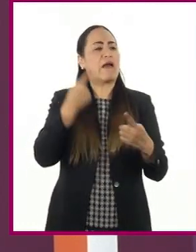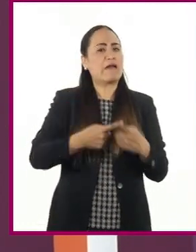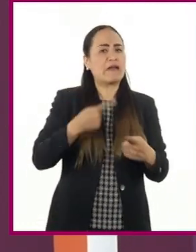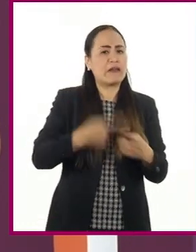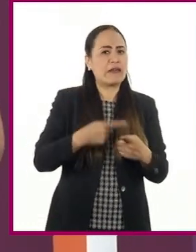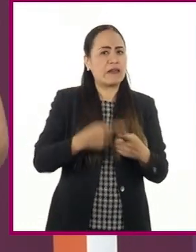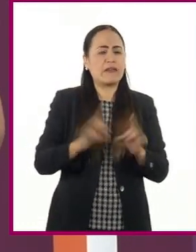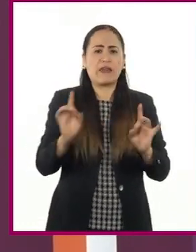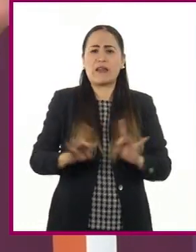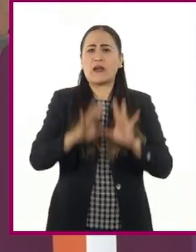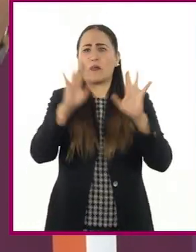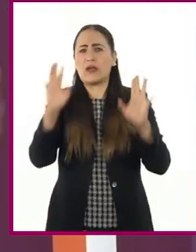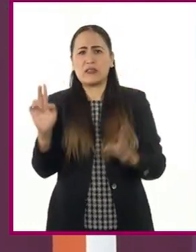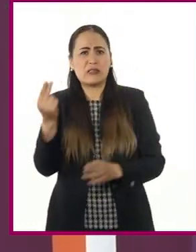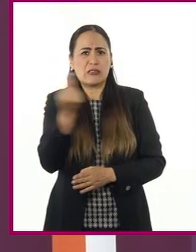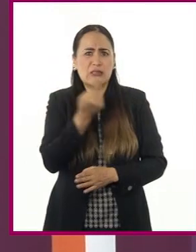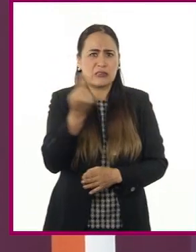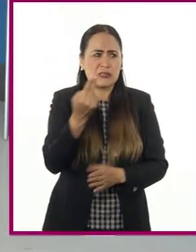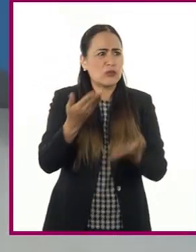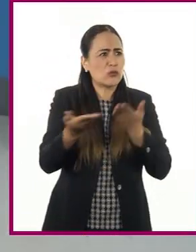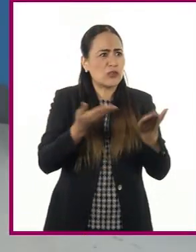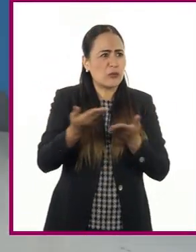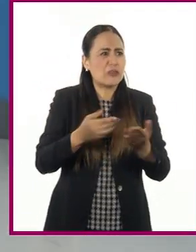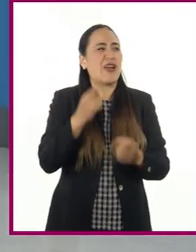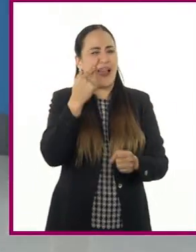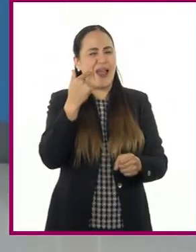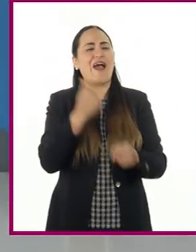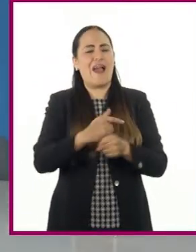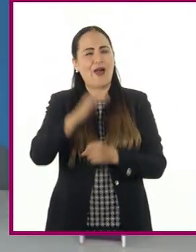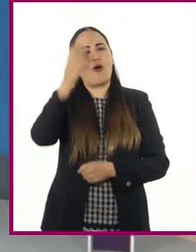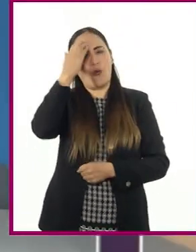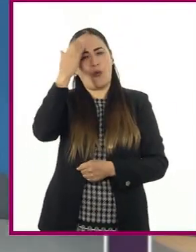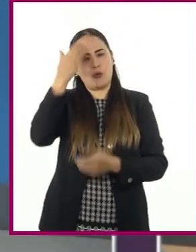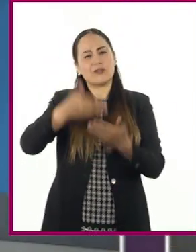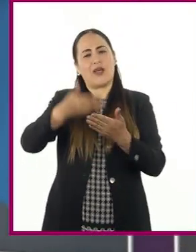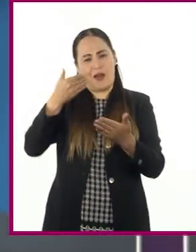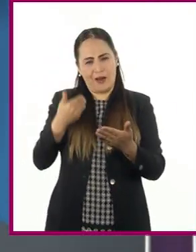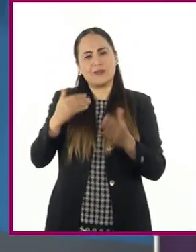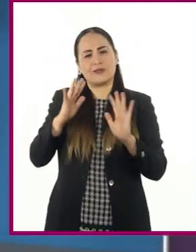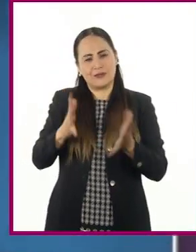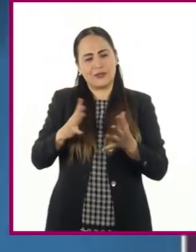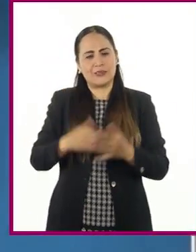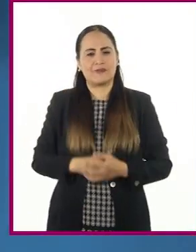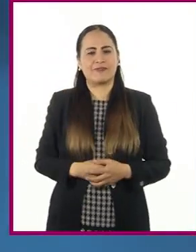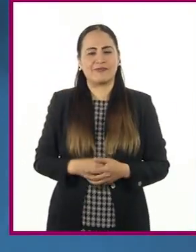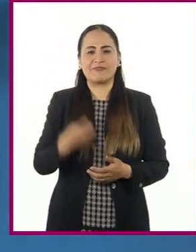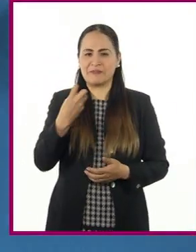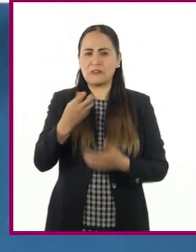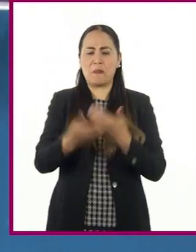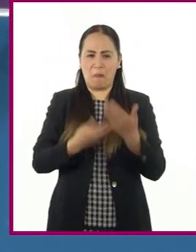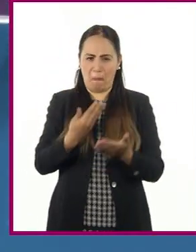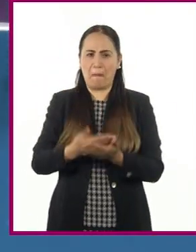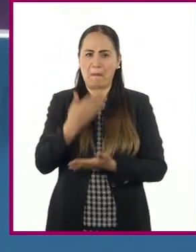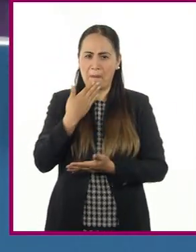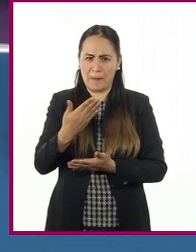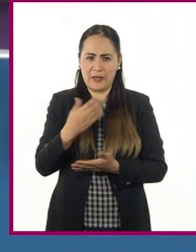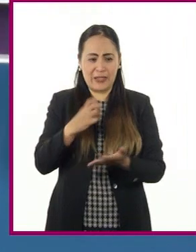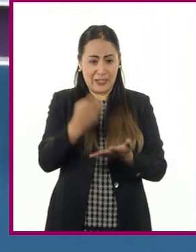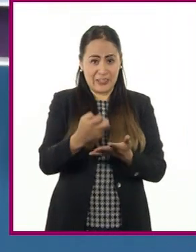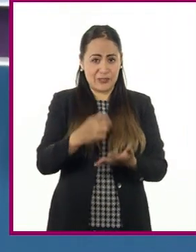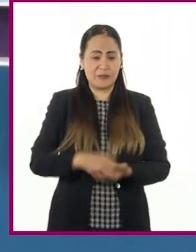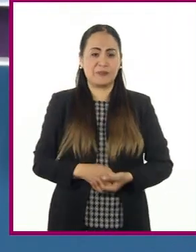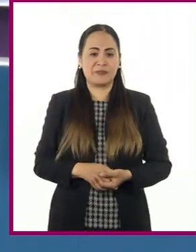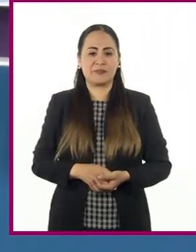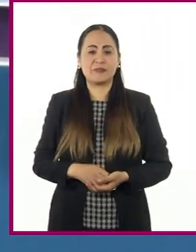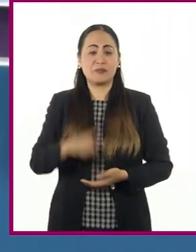en caso de necesitar algún servicio. Excelente propuesta. Esto nos permitirá vincular el ejercicio